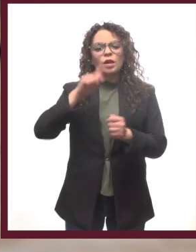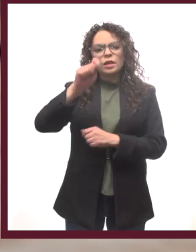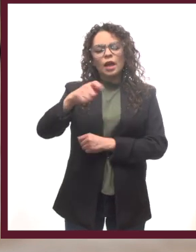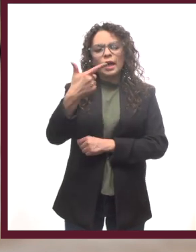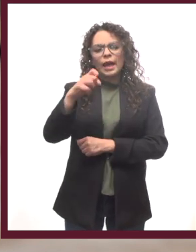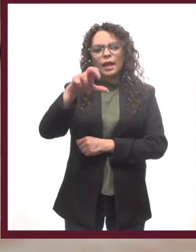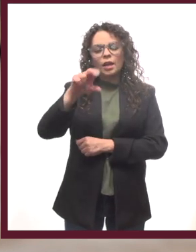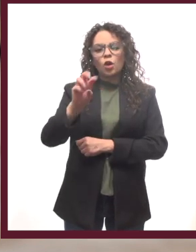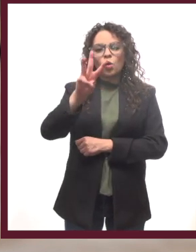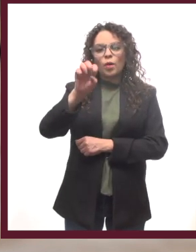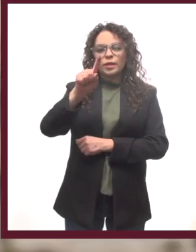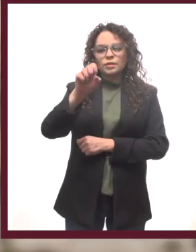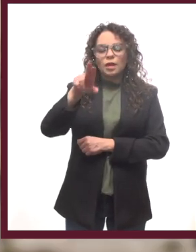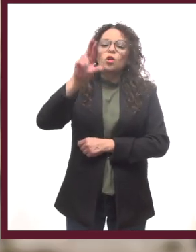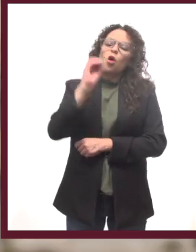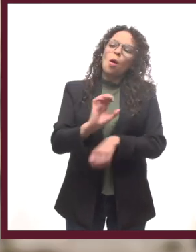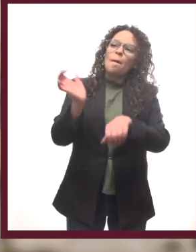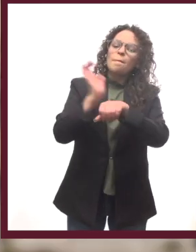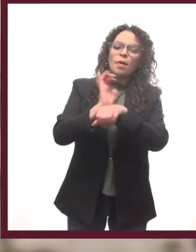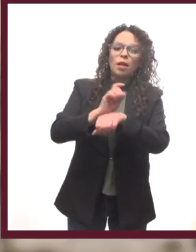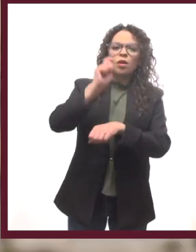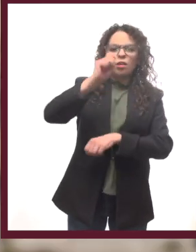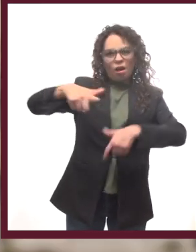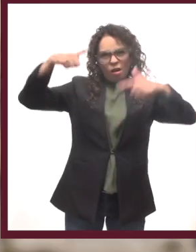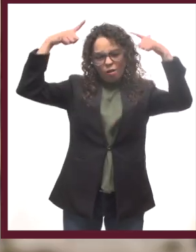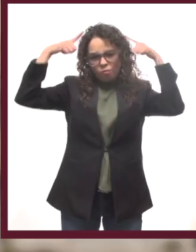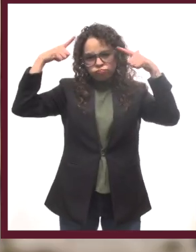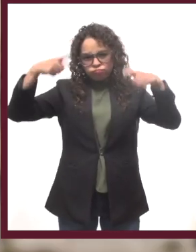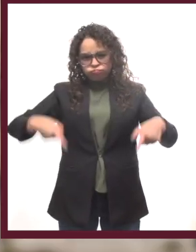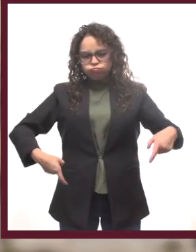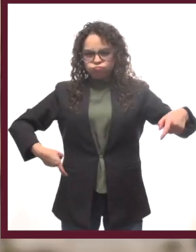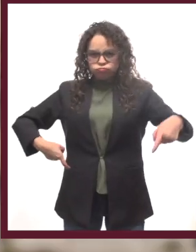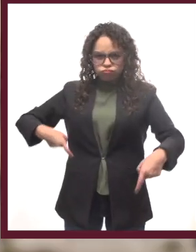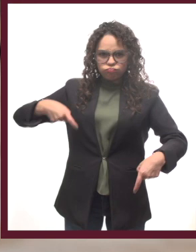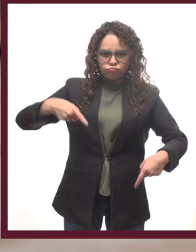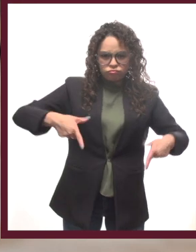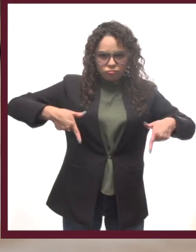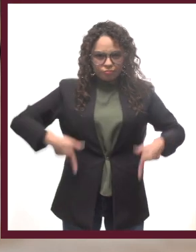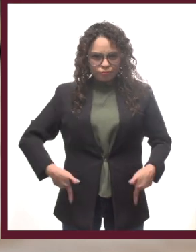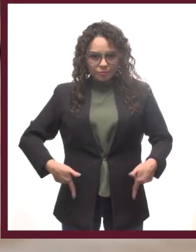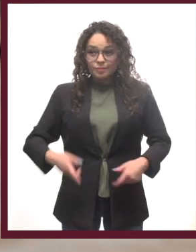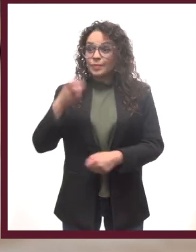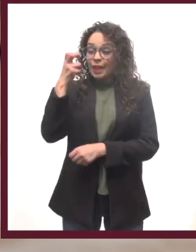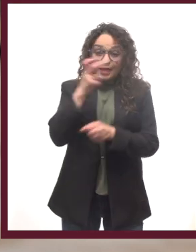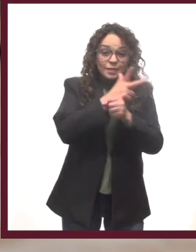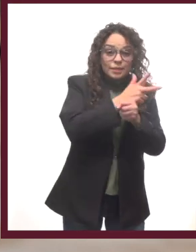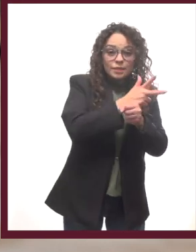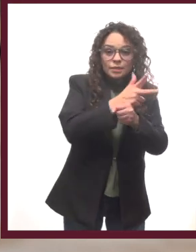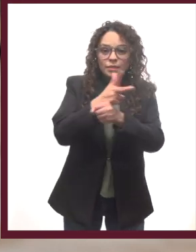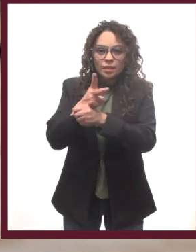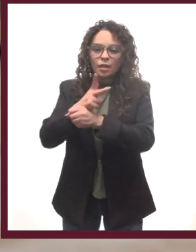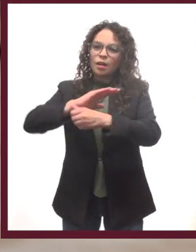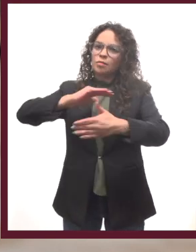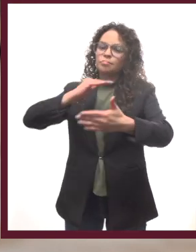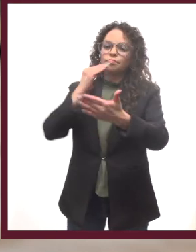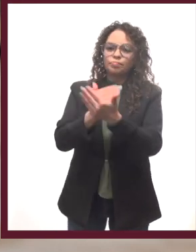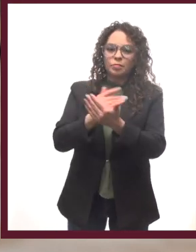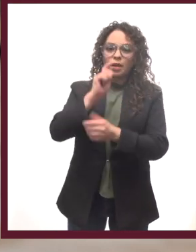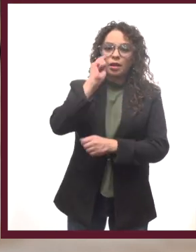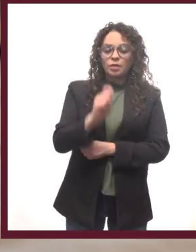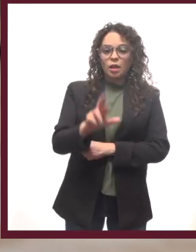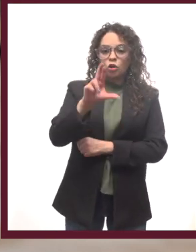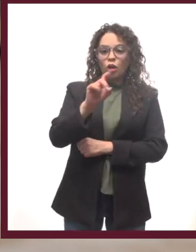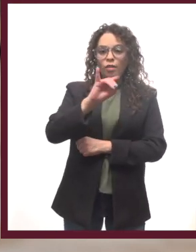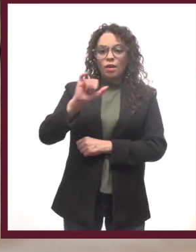por el género western. O película de vaqueros. Sí, aquí la cámara se acerca al sujeto cortándolo